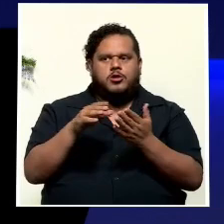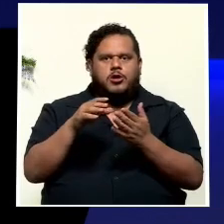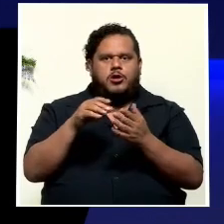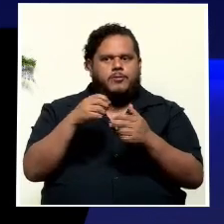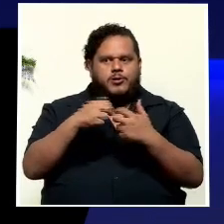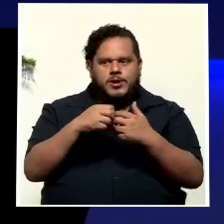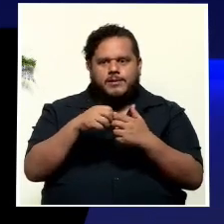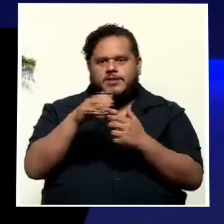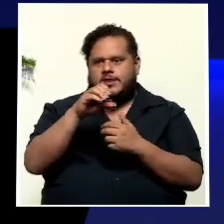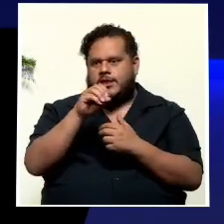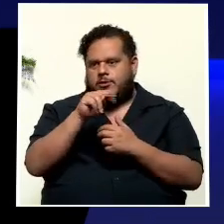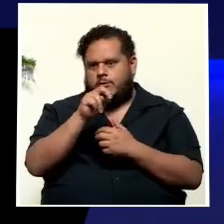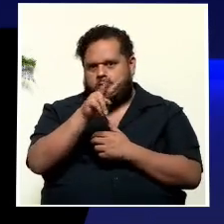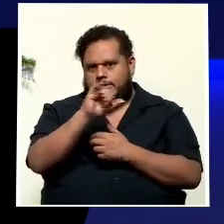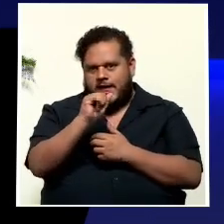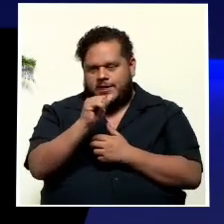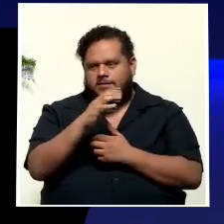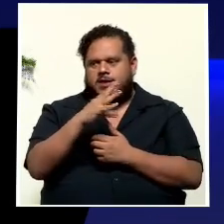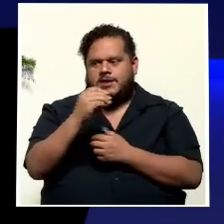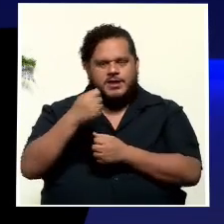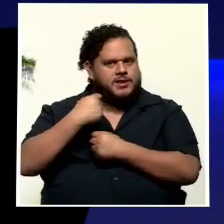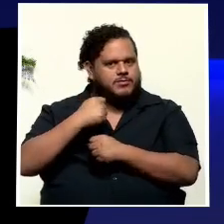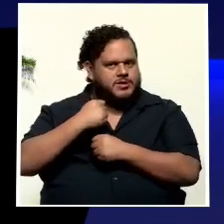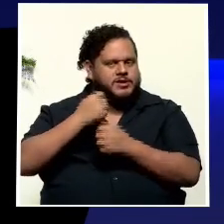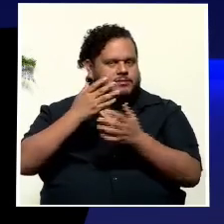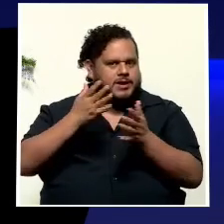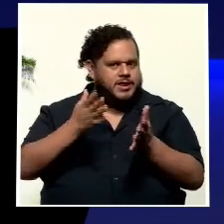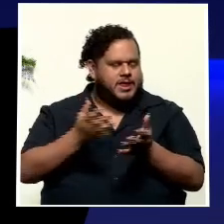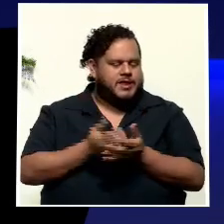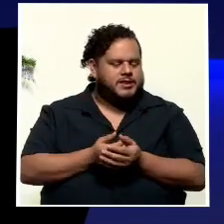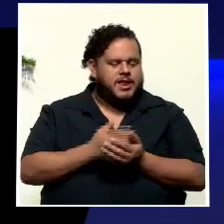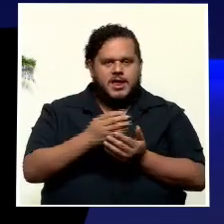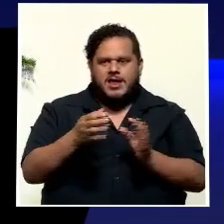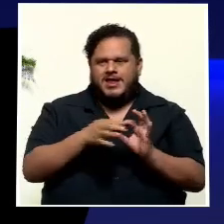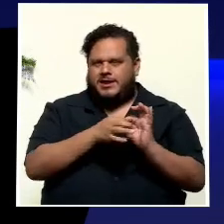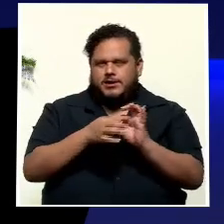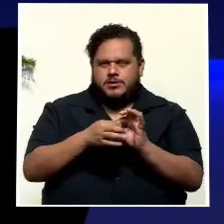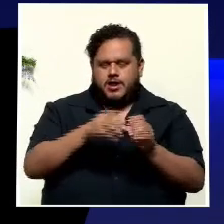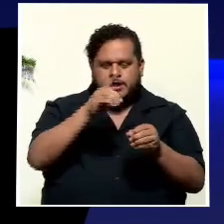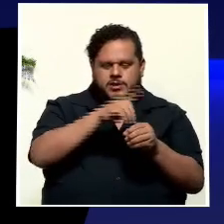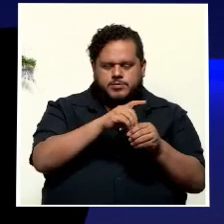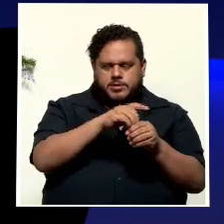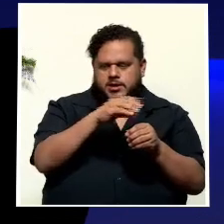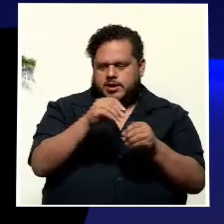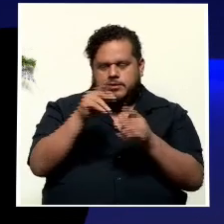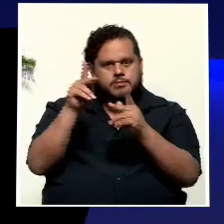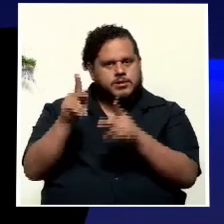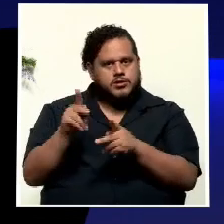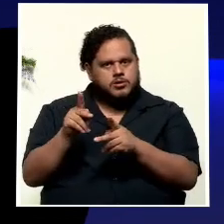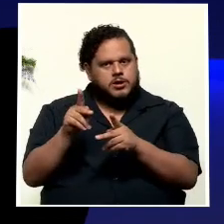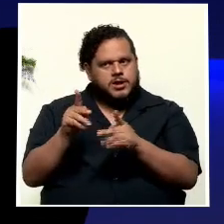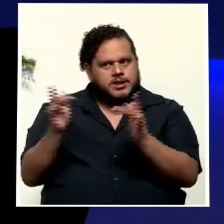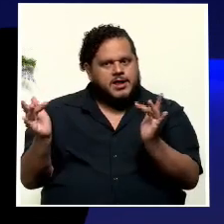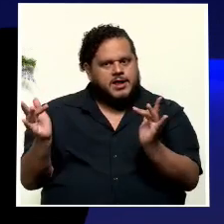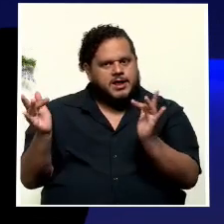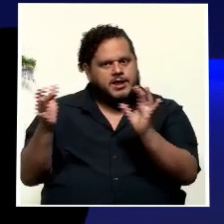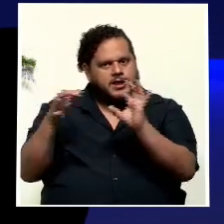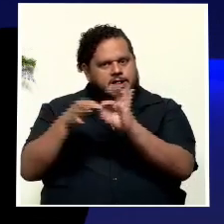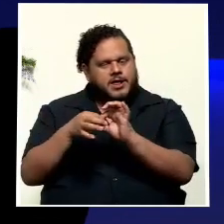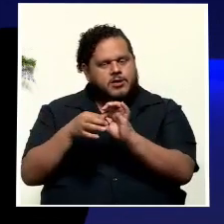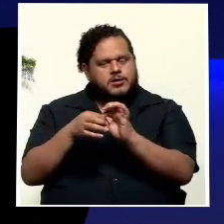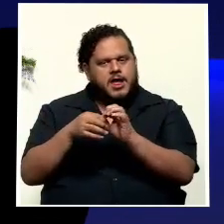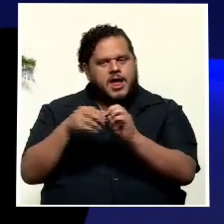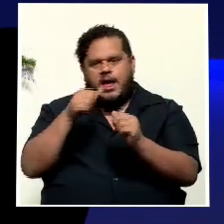las municipalidades, y las relaciones entre diputados y personajes ligados al